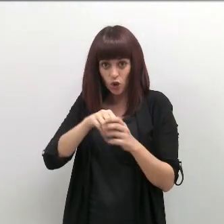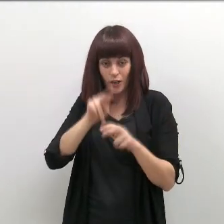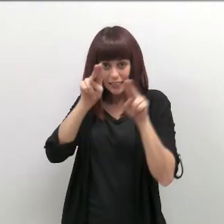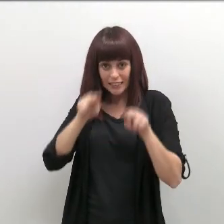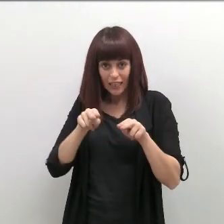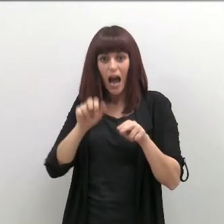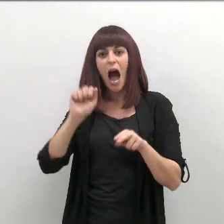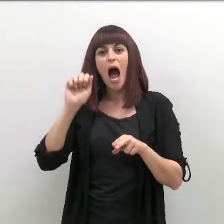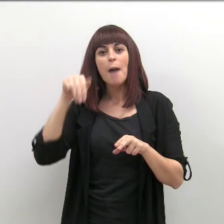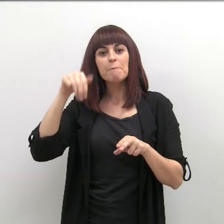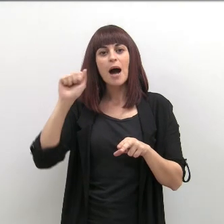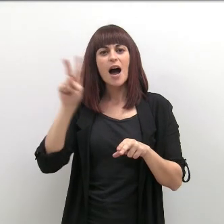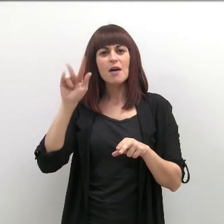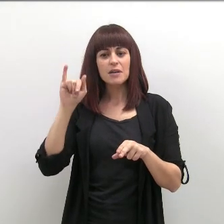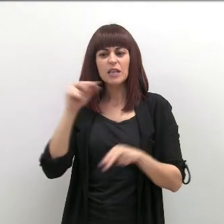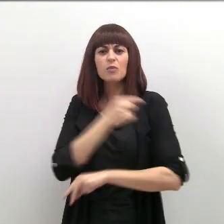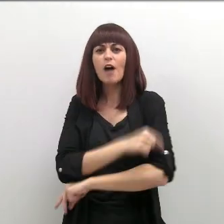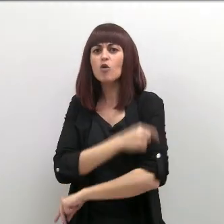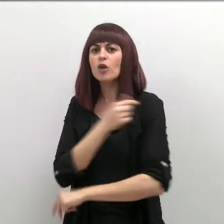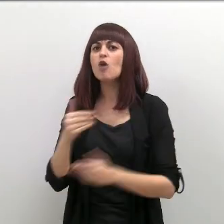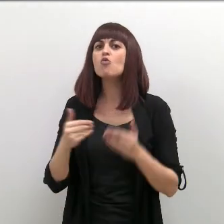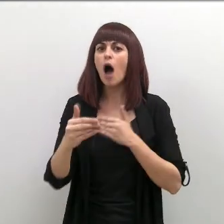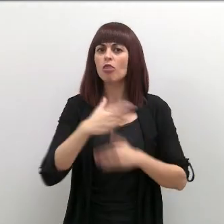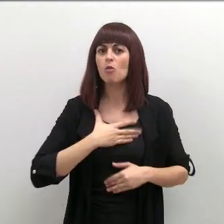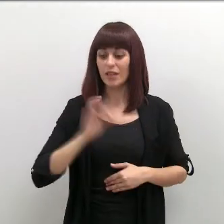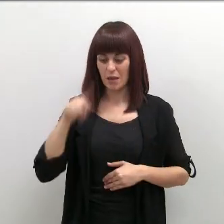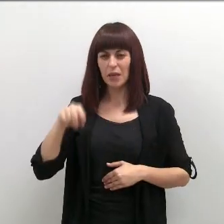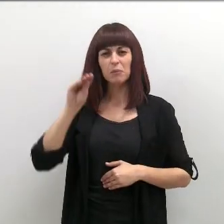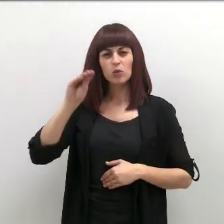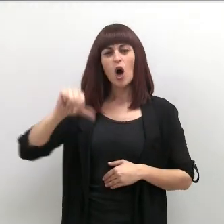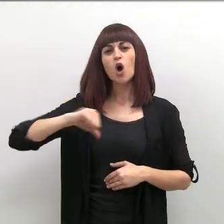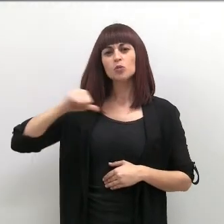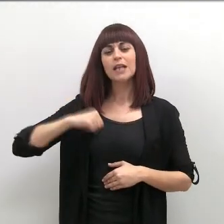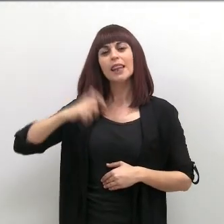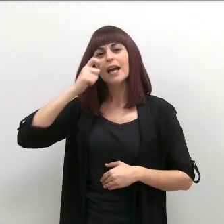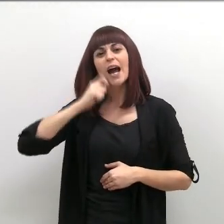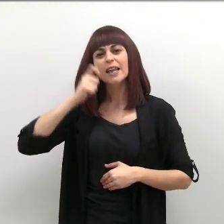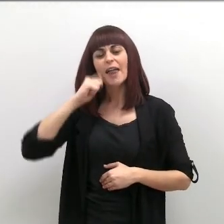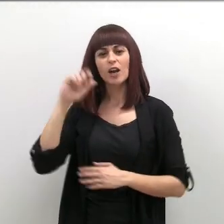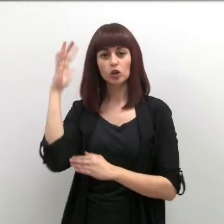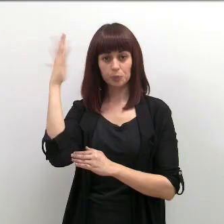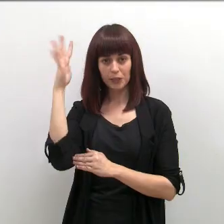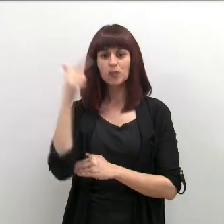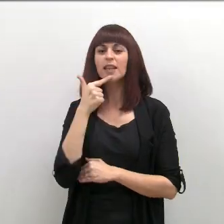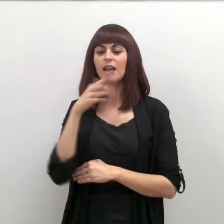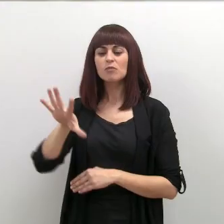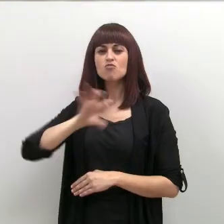Amavir? ¿Y cuándo se va a poder vacunar? También pregunta por el Hospital de Caridad de los Pinos, ¿cuántos afectados hay